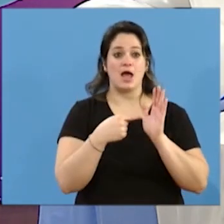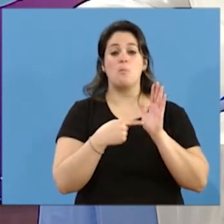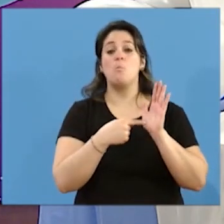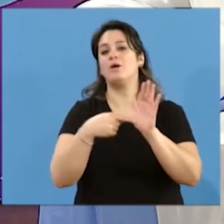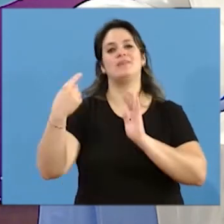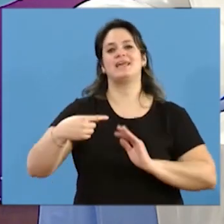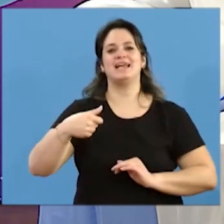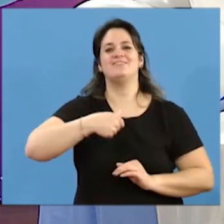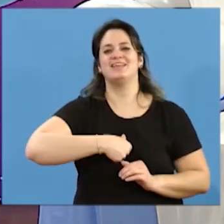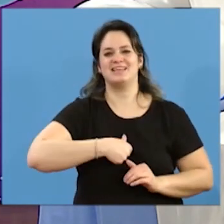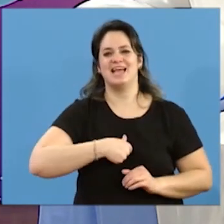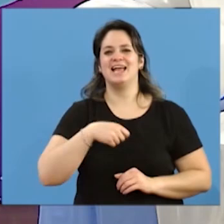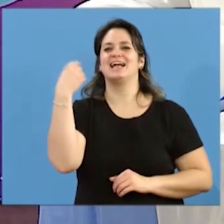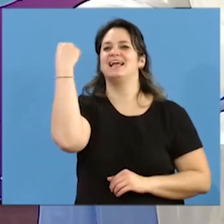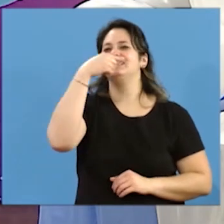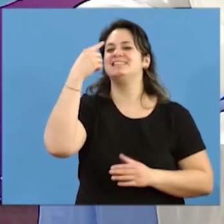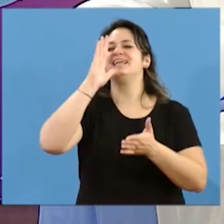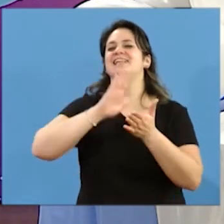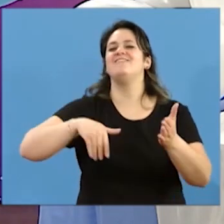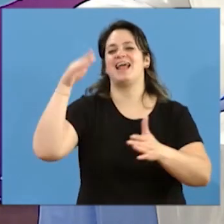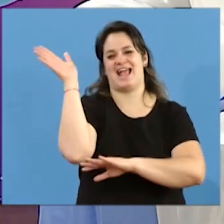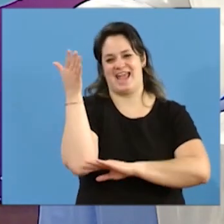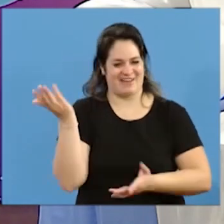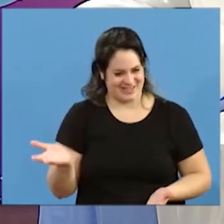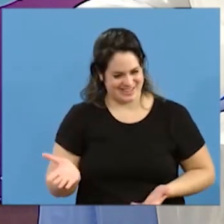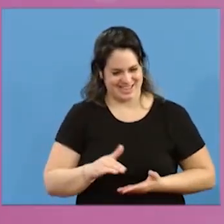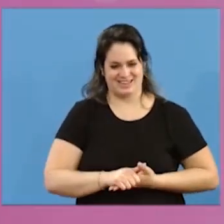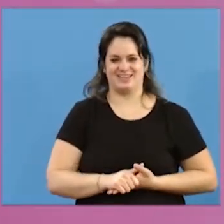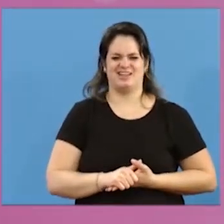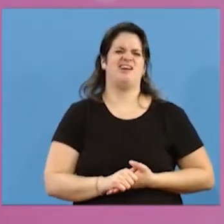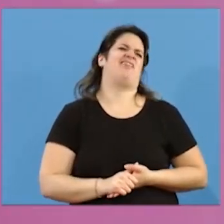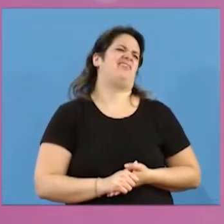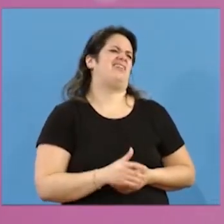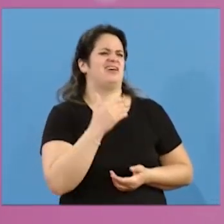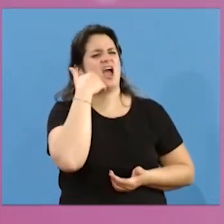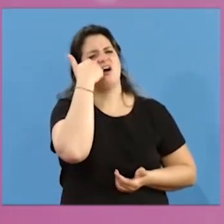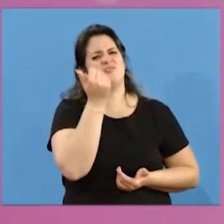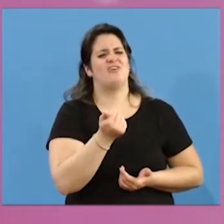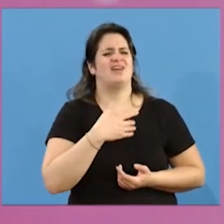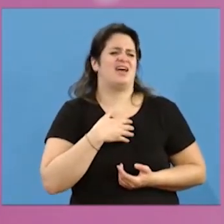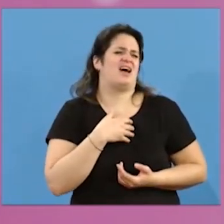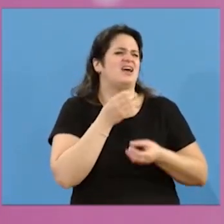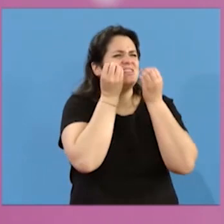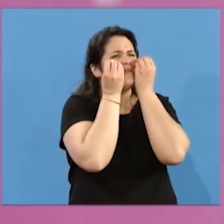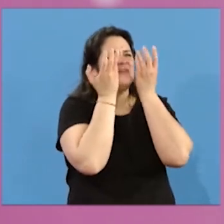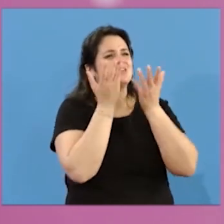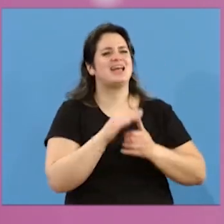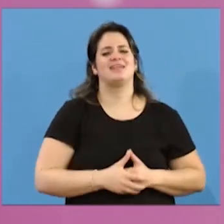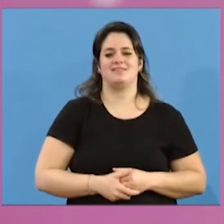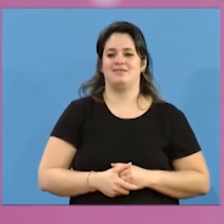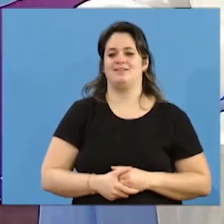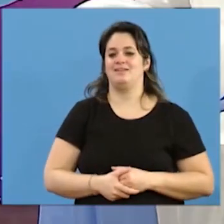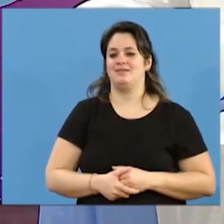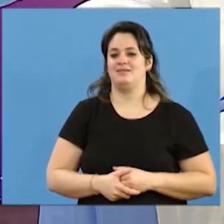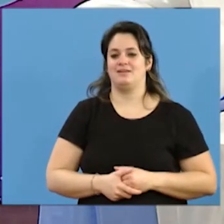bandera celeste y blanca. Ay, abuelita, te emocionaste.